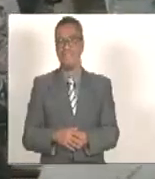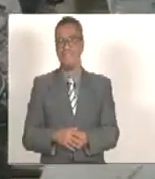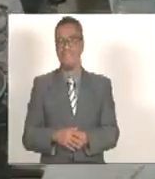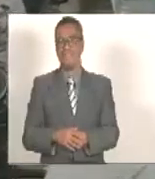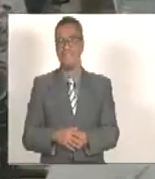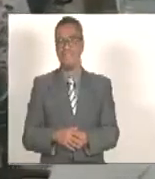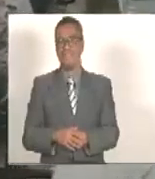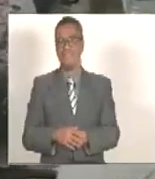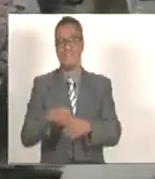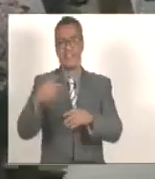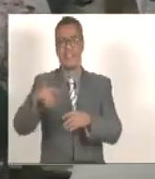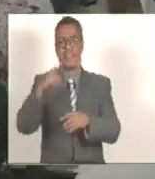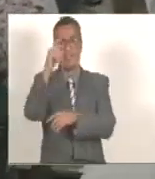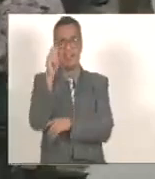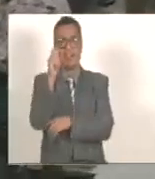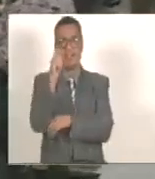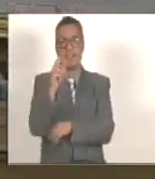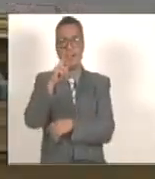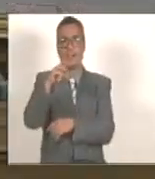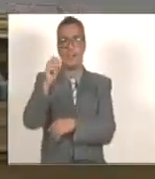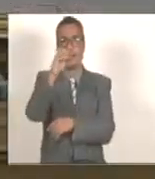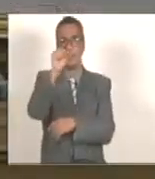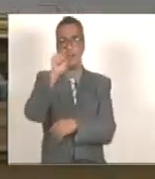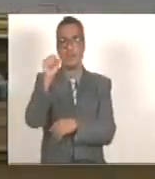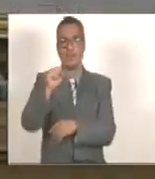Voy a dar el derecho de palabra a la diputada Rosa León.